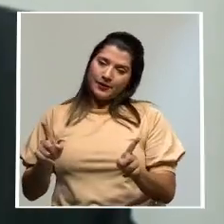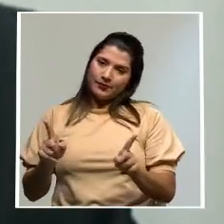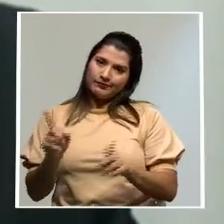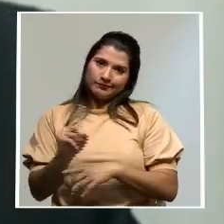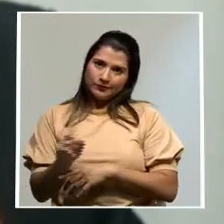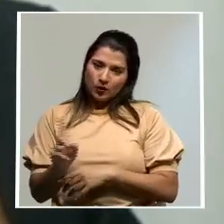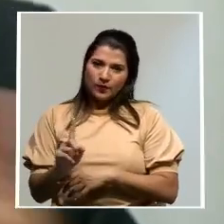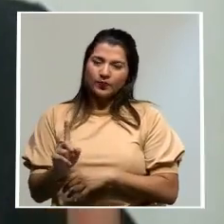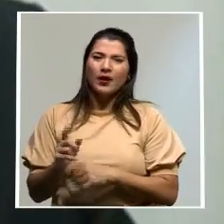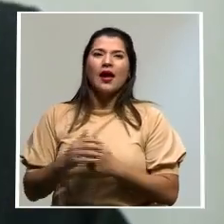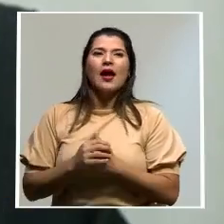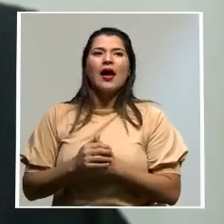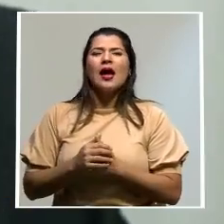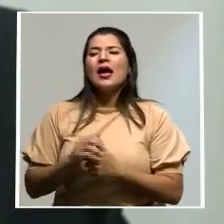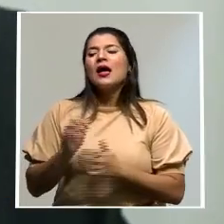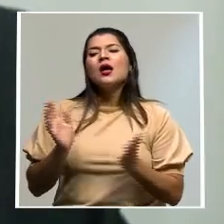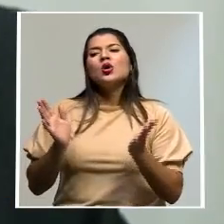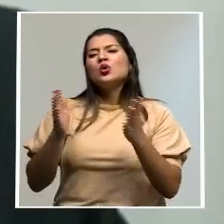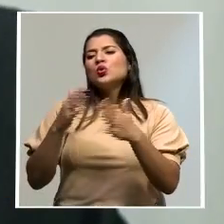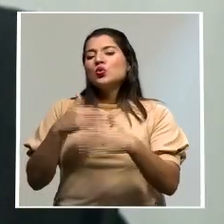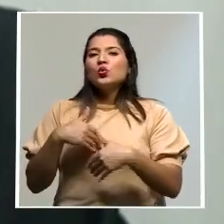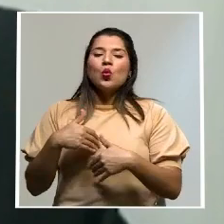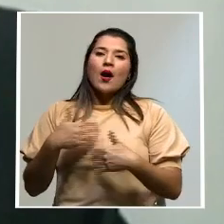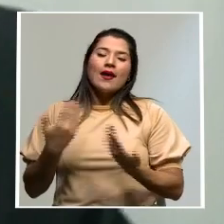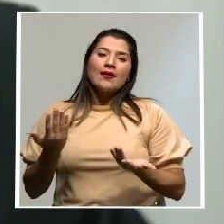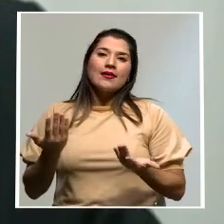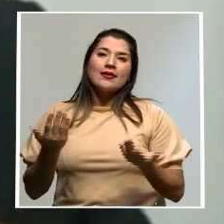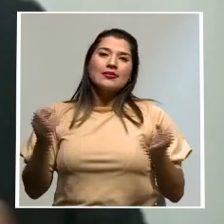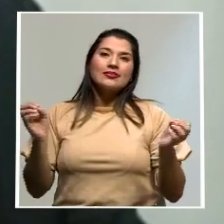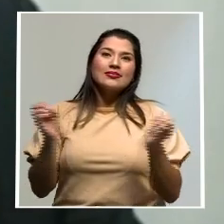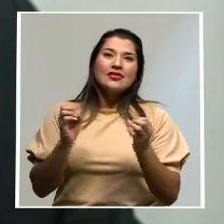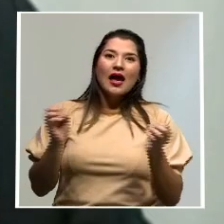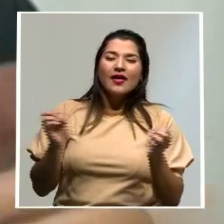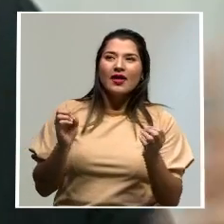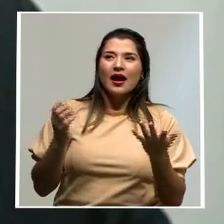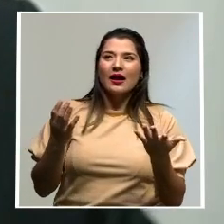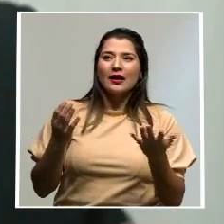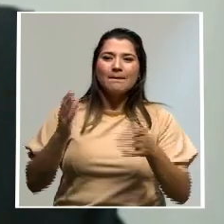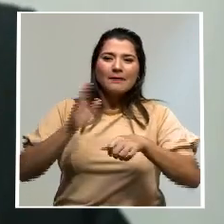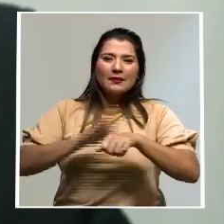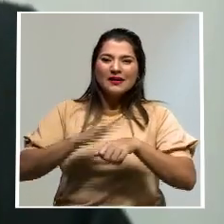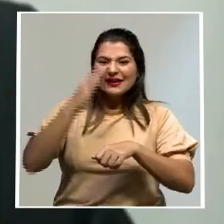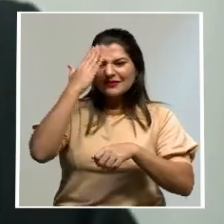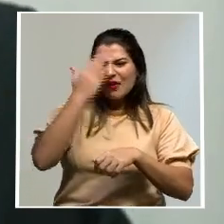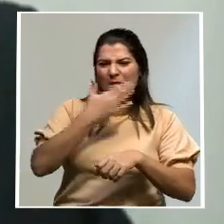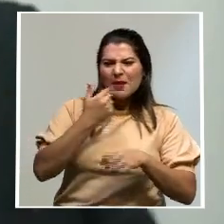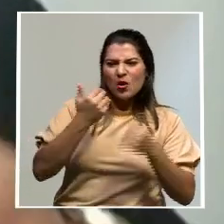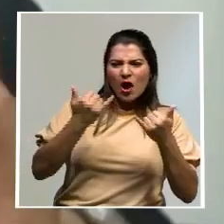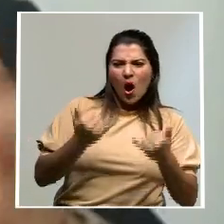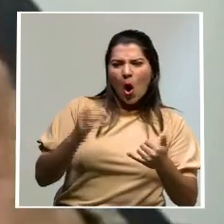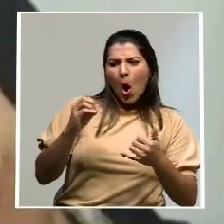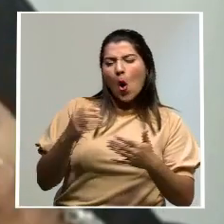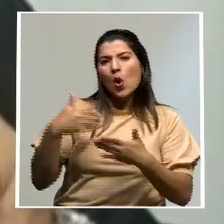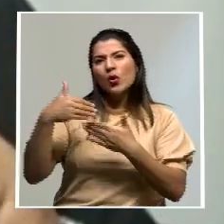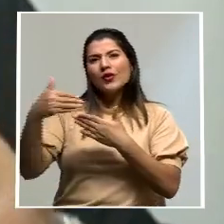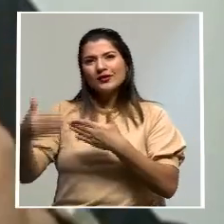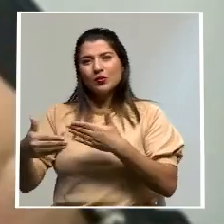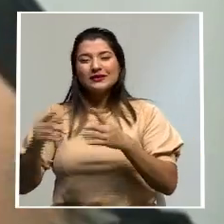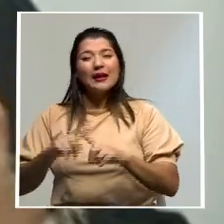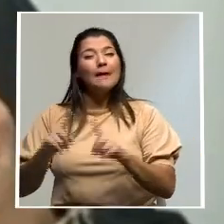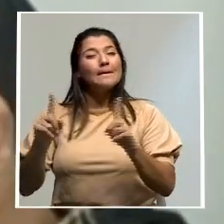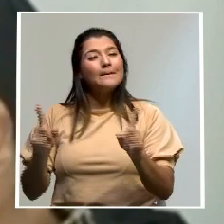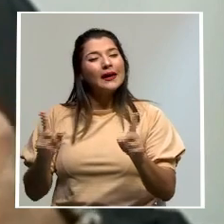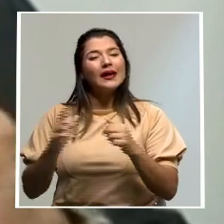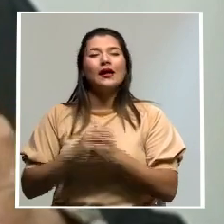diferentes. Aquí no existe ningún elemento objetivo que nos pueda decir si es mejor ahora o después, pero sí ha habido un juego político, por eso